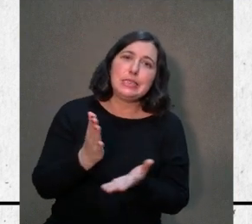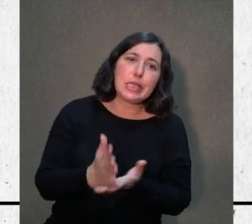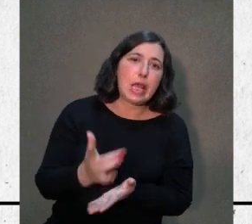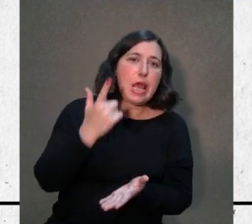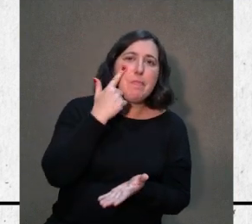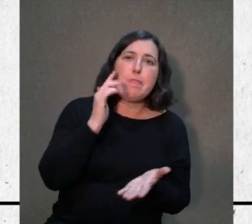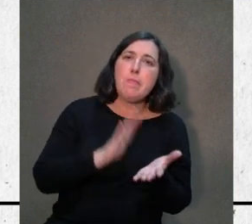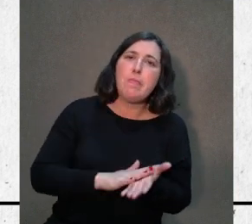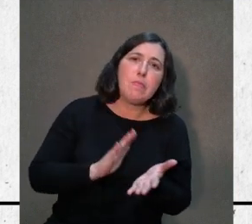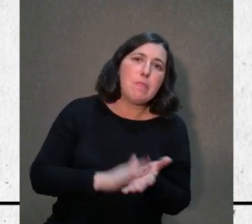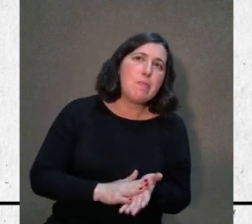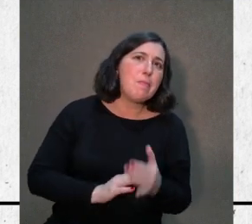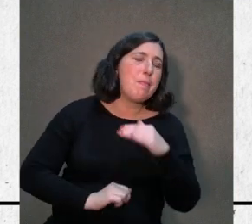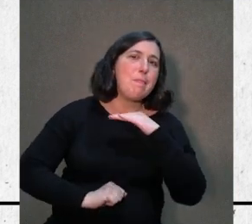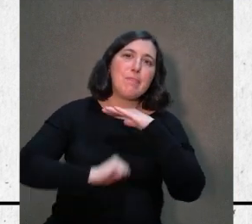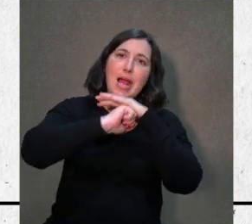intentado poder